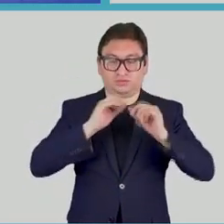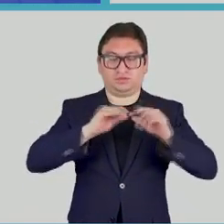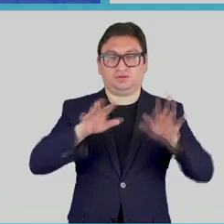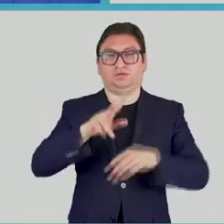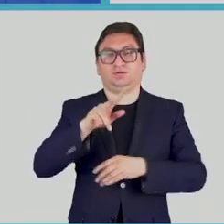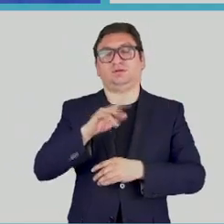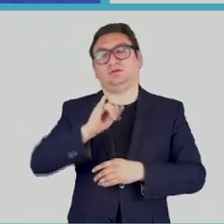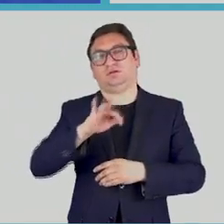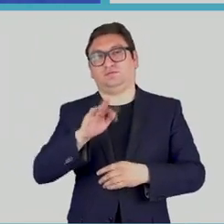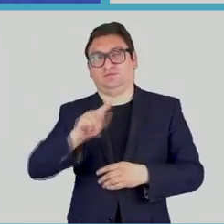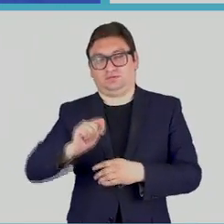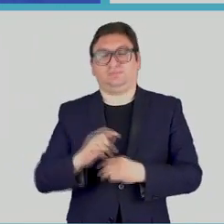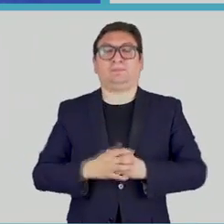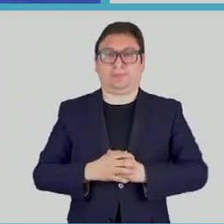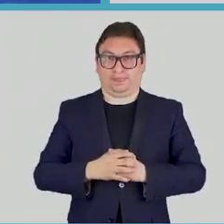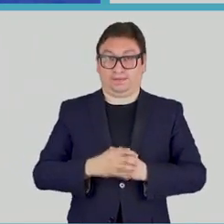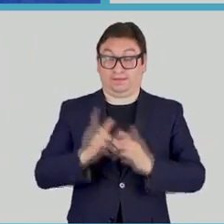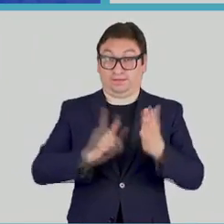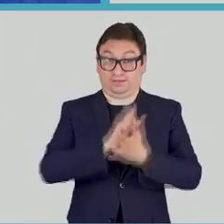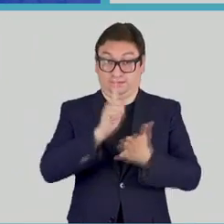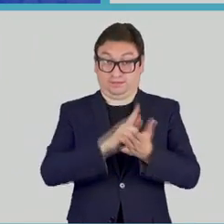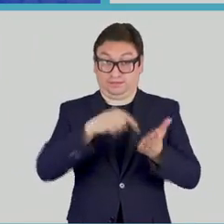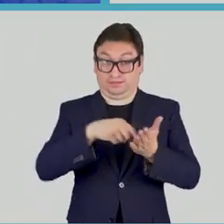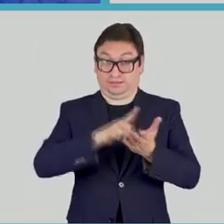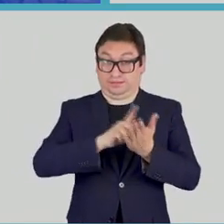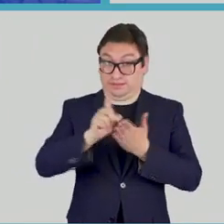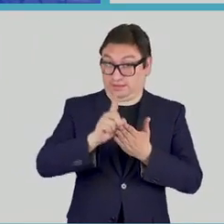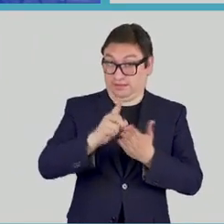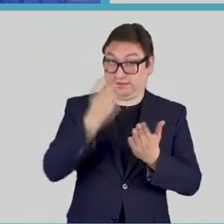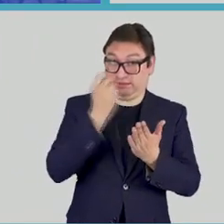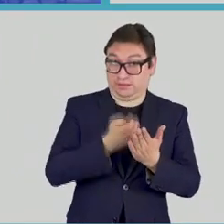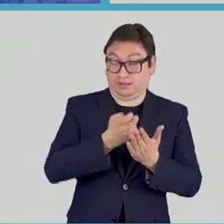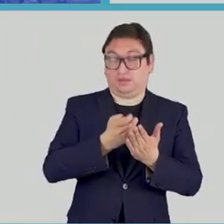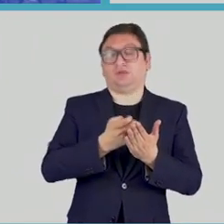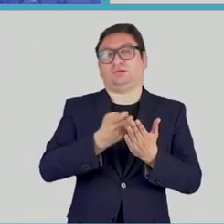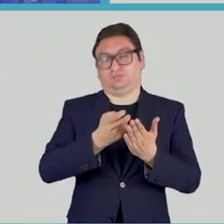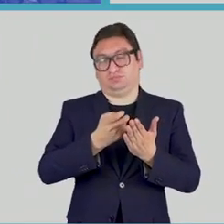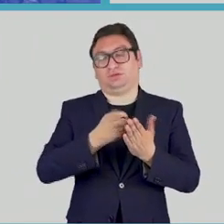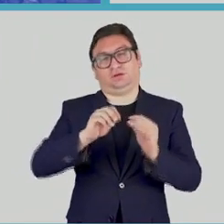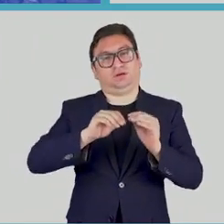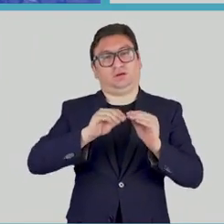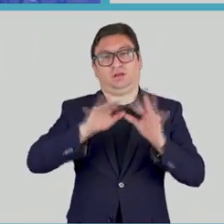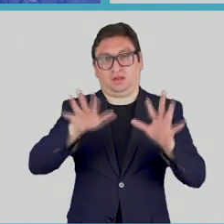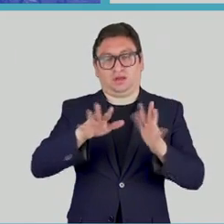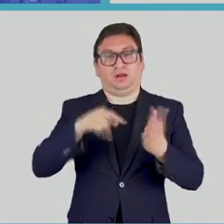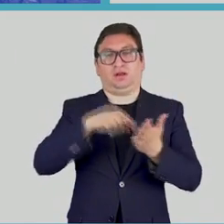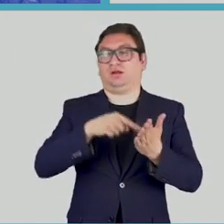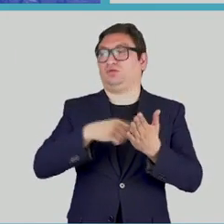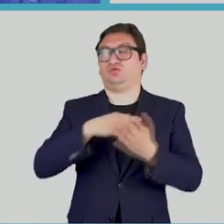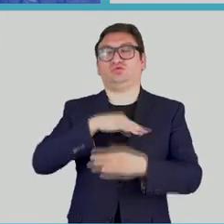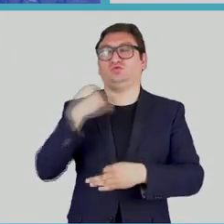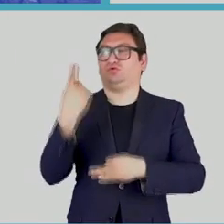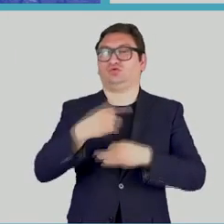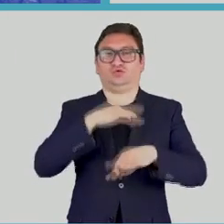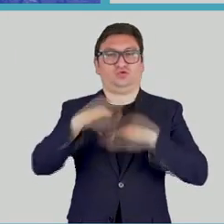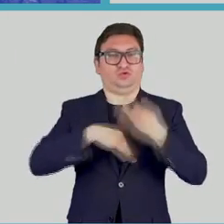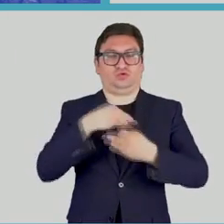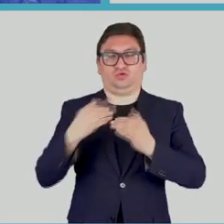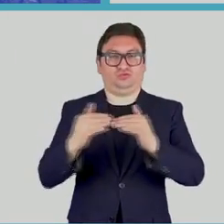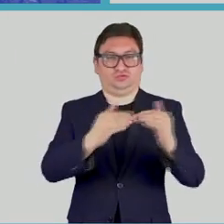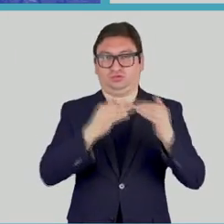radiodifusión además de los Derechos previstos en esta ley y con el objeto de que exista una igualdad